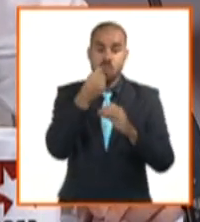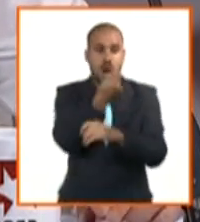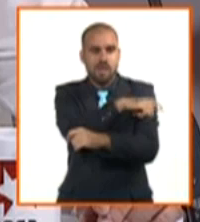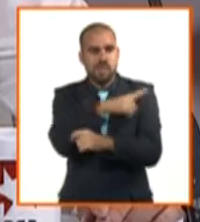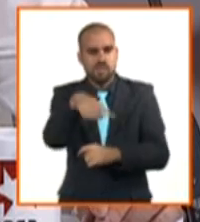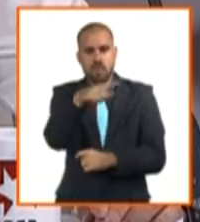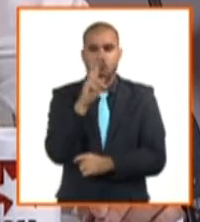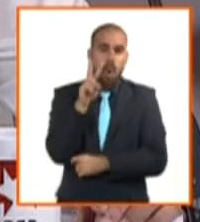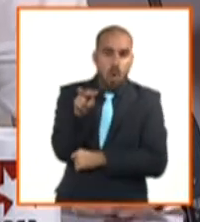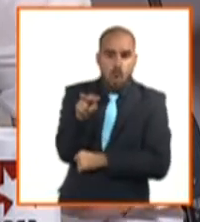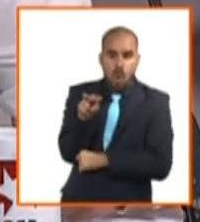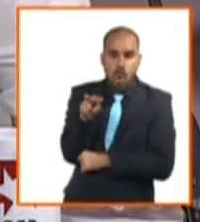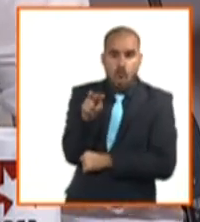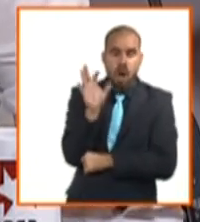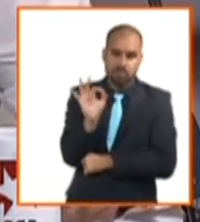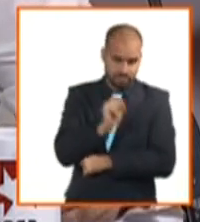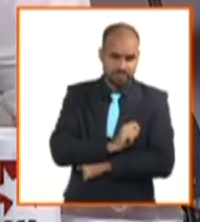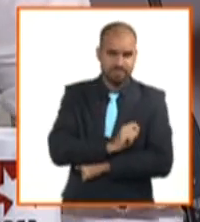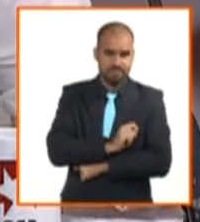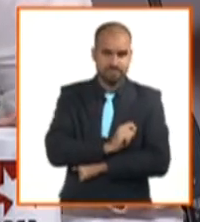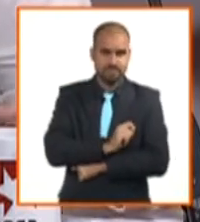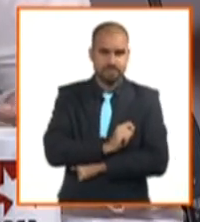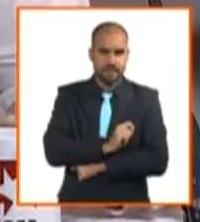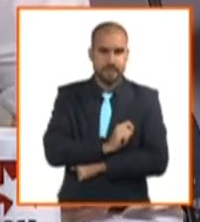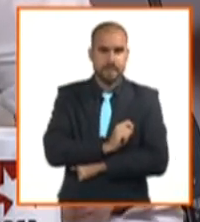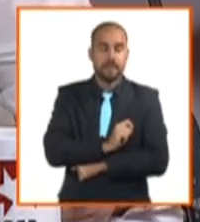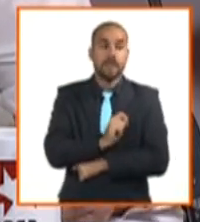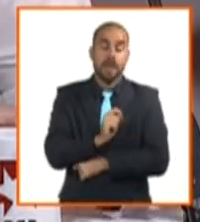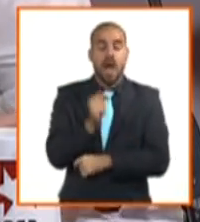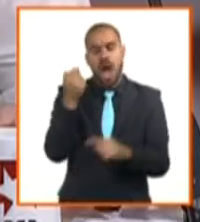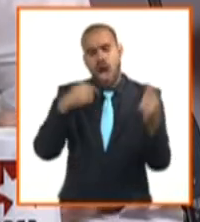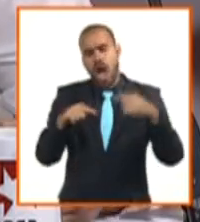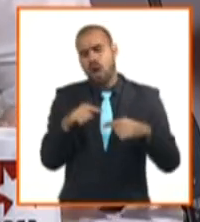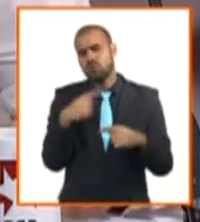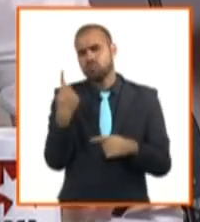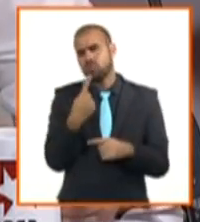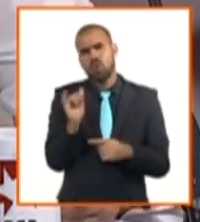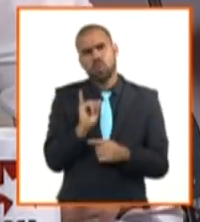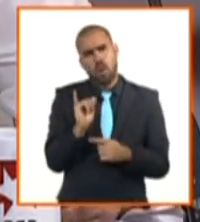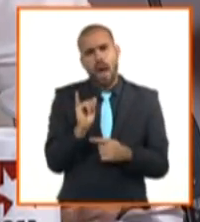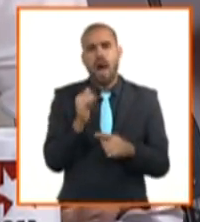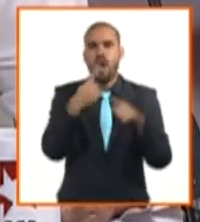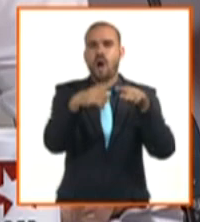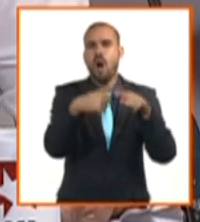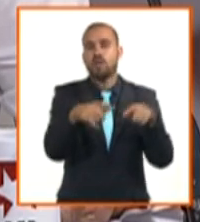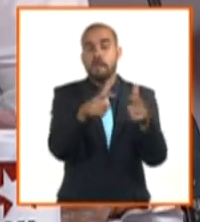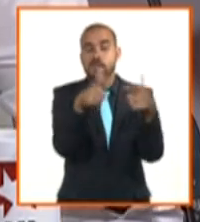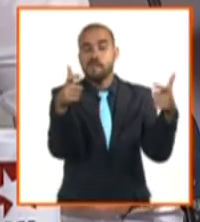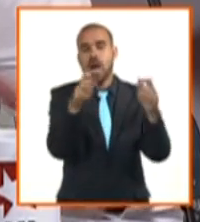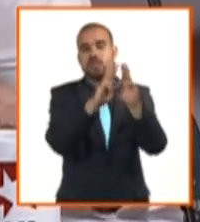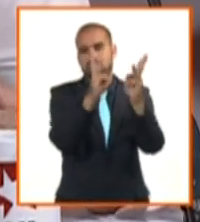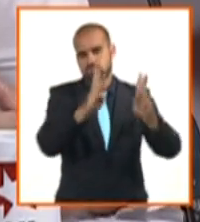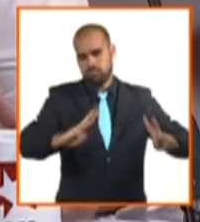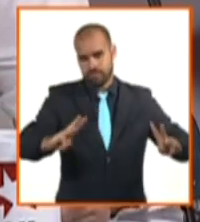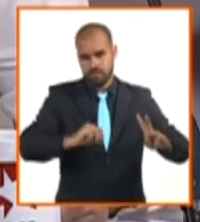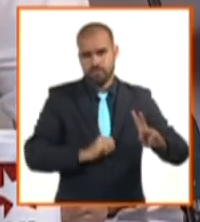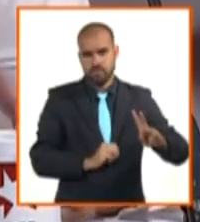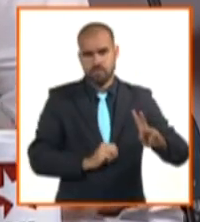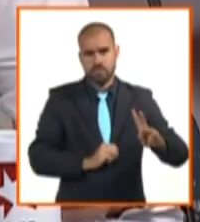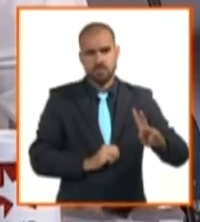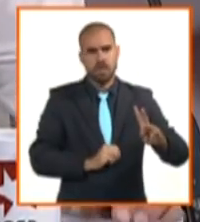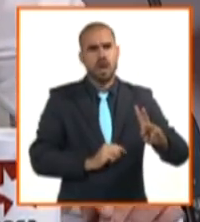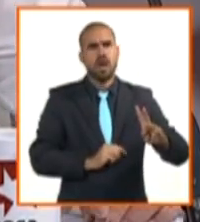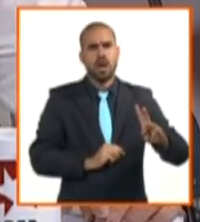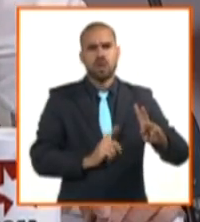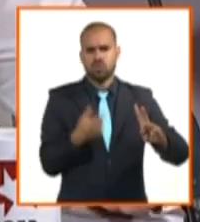pero en este caso hemos ido utilizando mucho más todas las redes sociales ahí aparece quizás una vía para también